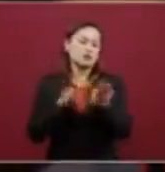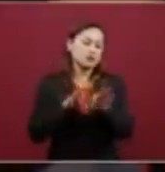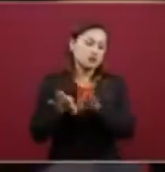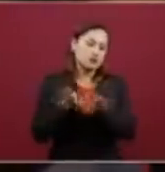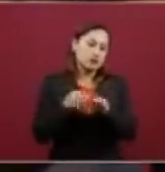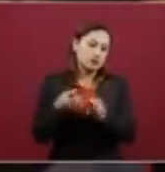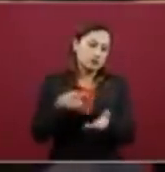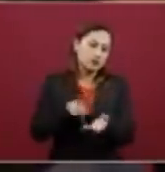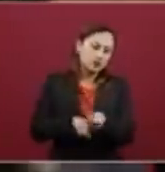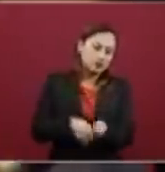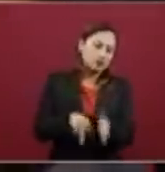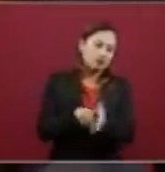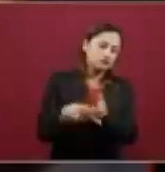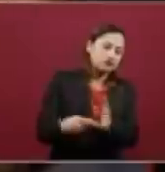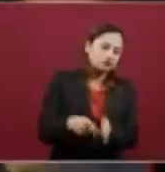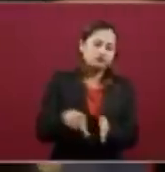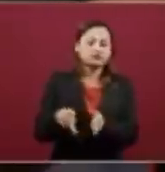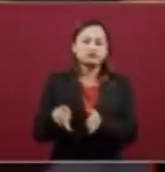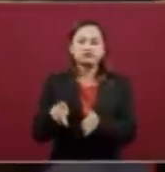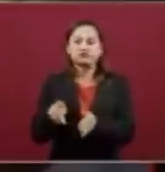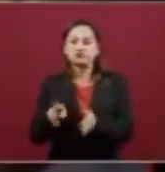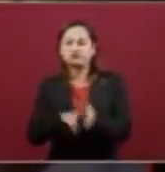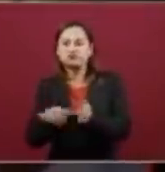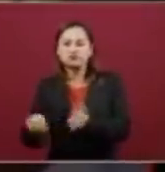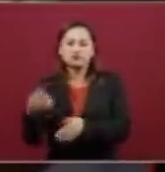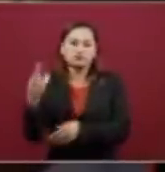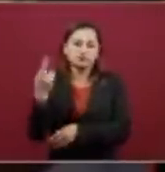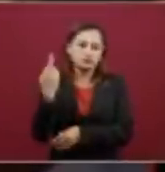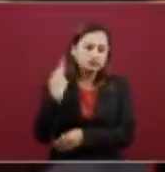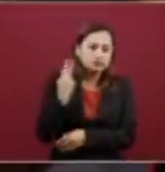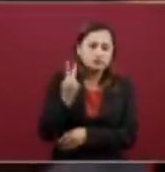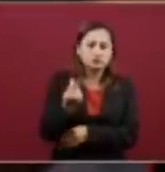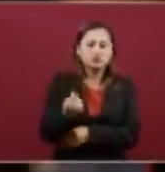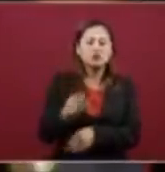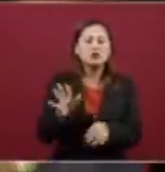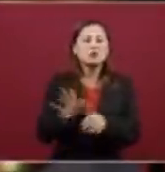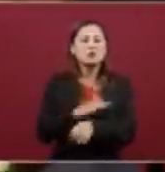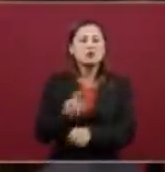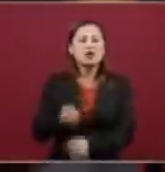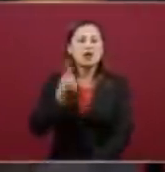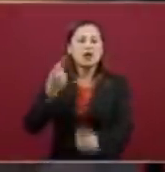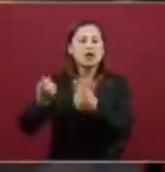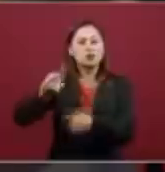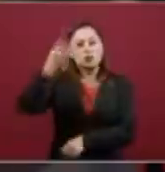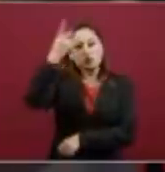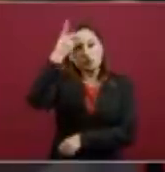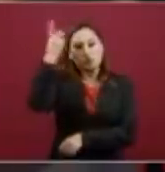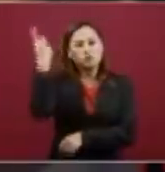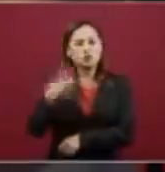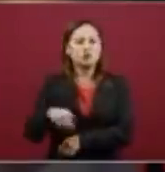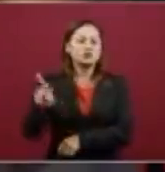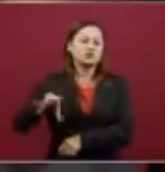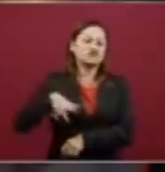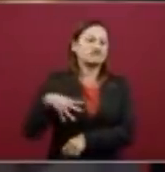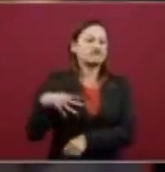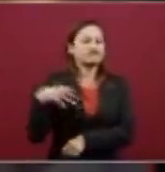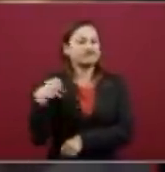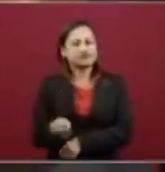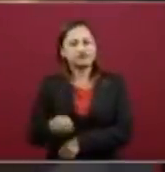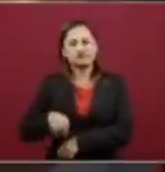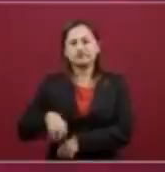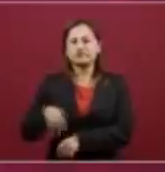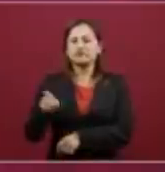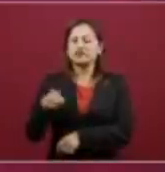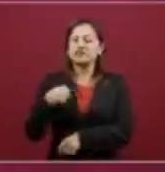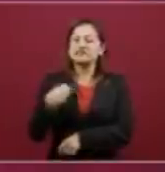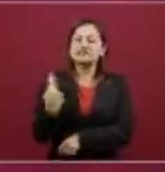la mayoría de los propietarios abusan de nosotros, abusan de nuestras condiciones y abusan de la necesidad que tenemos nosotros de un